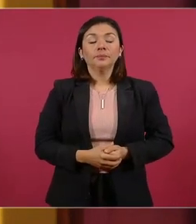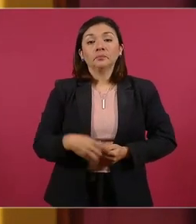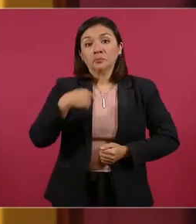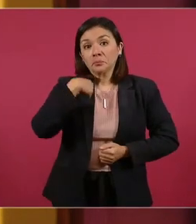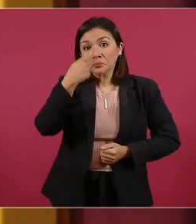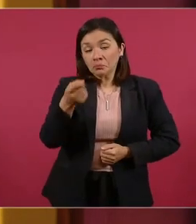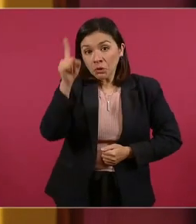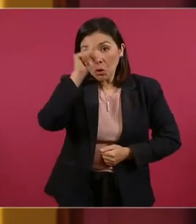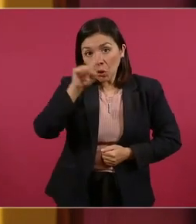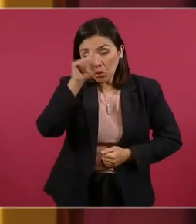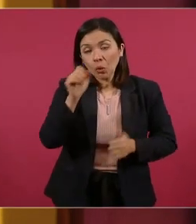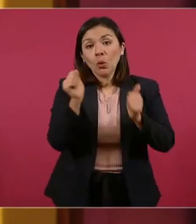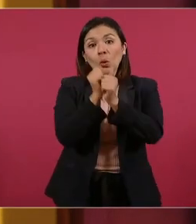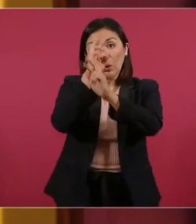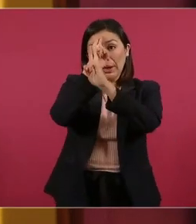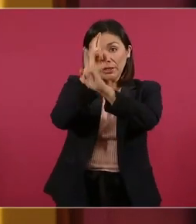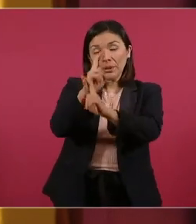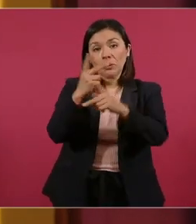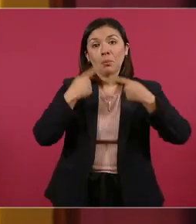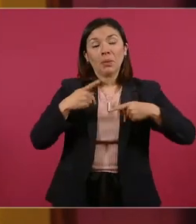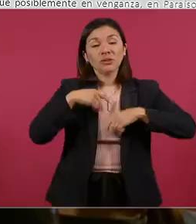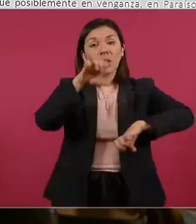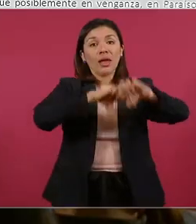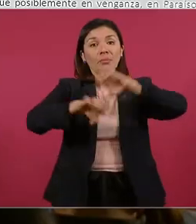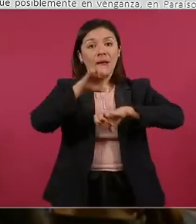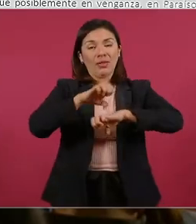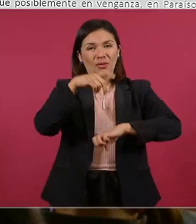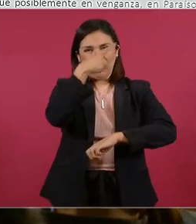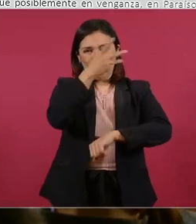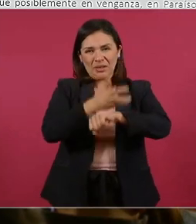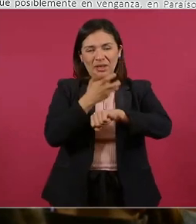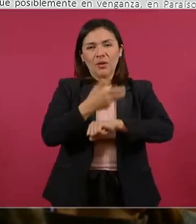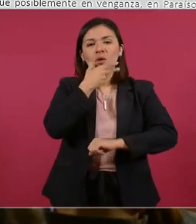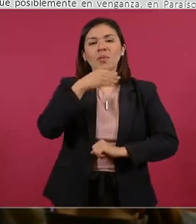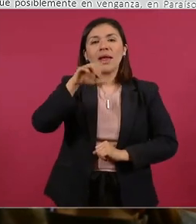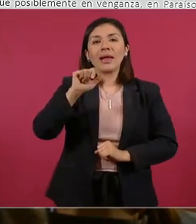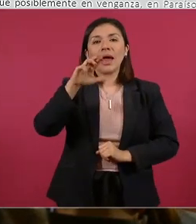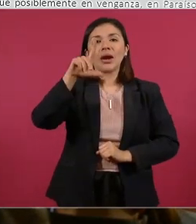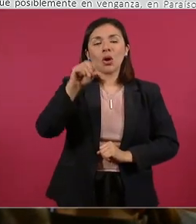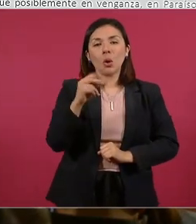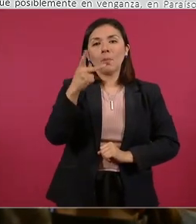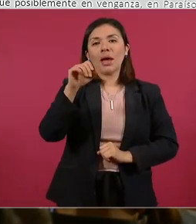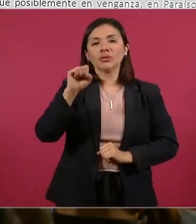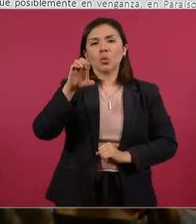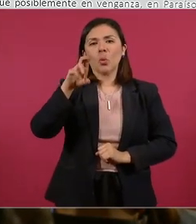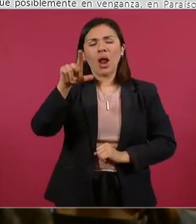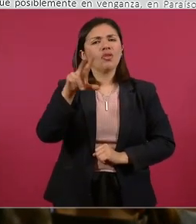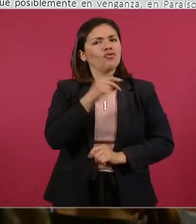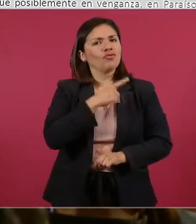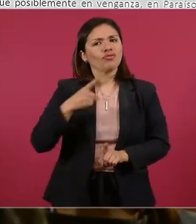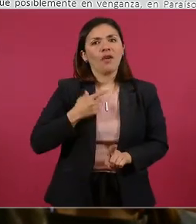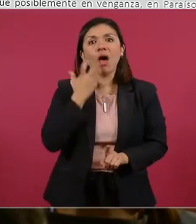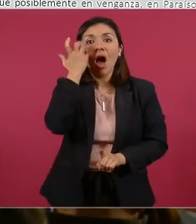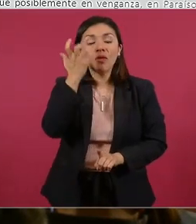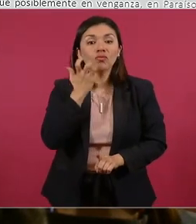Recomendaría con todo respeto al embajador de Estados Unidos, Carlos Pascual, que no abuse